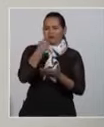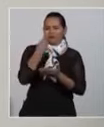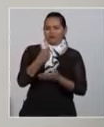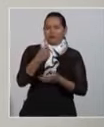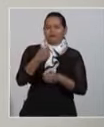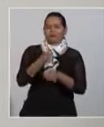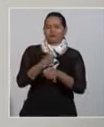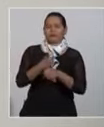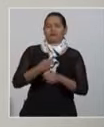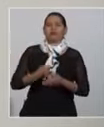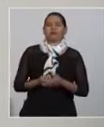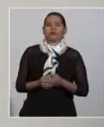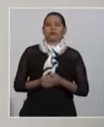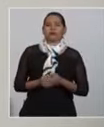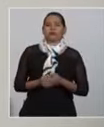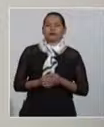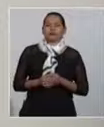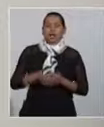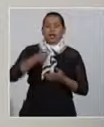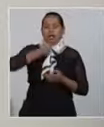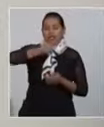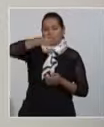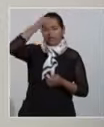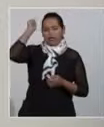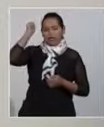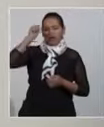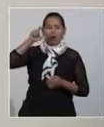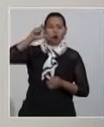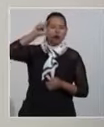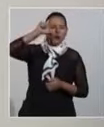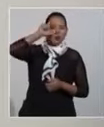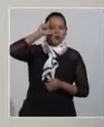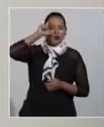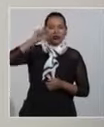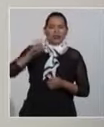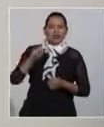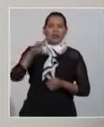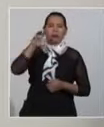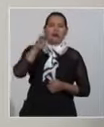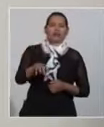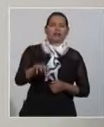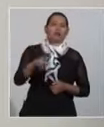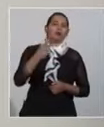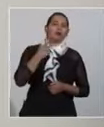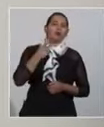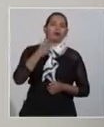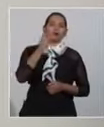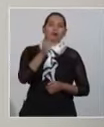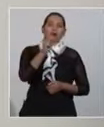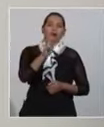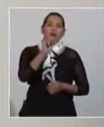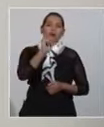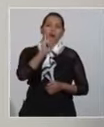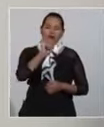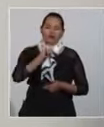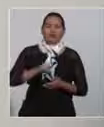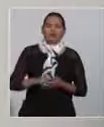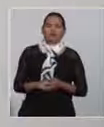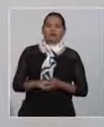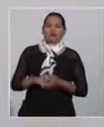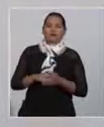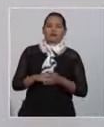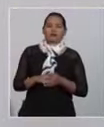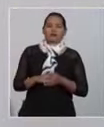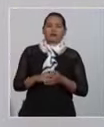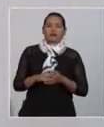caso el candidato Enrique Doher del Partido Revolucionario Institucional. Candidato, lo escuchamos. Gracias,